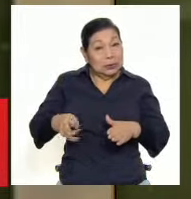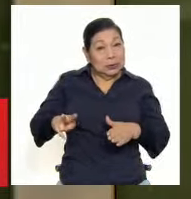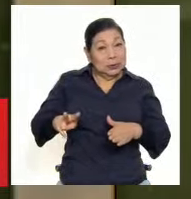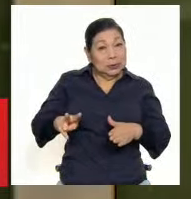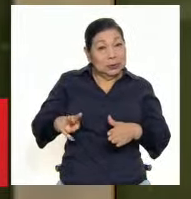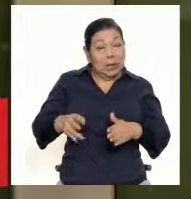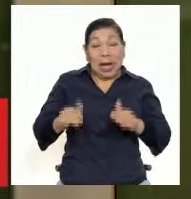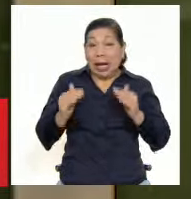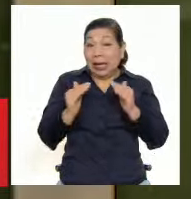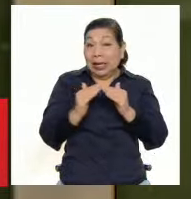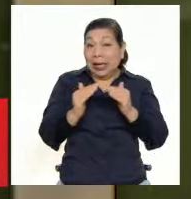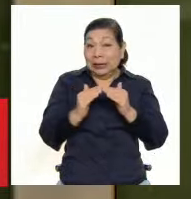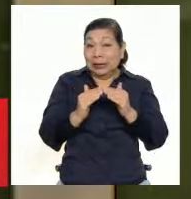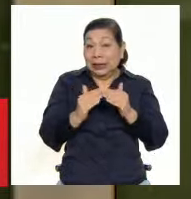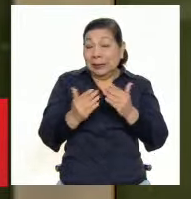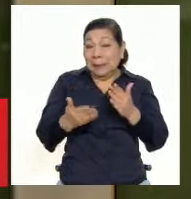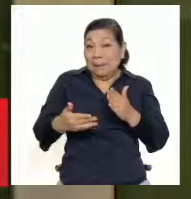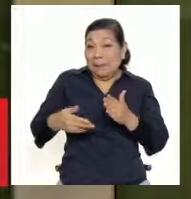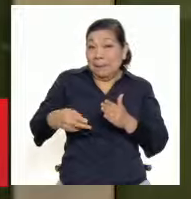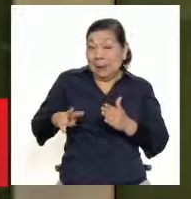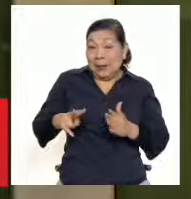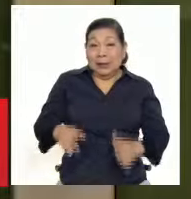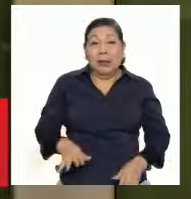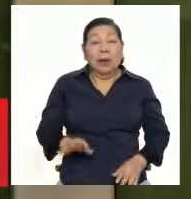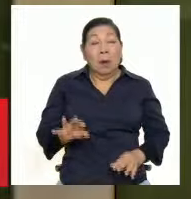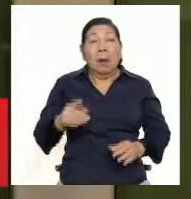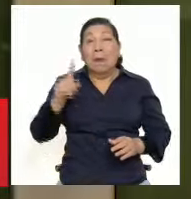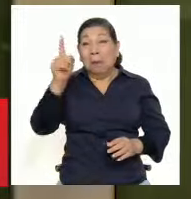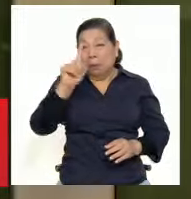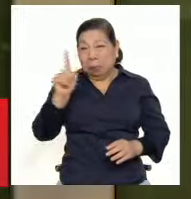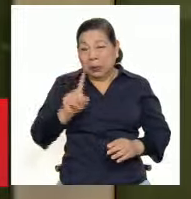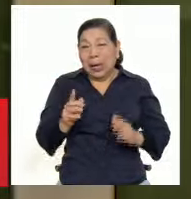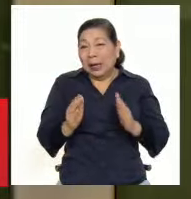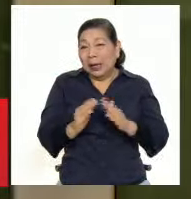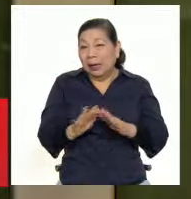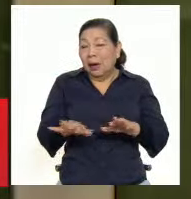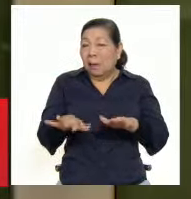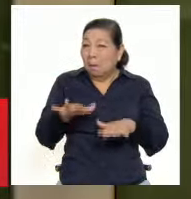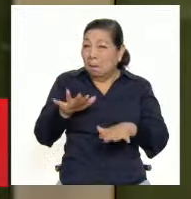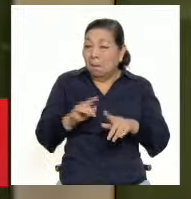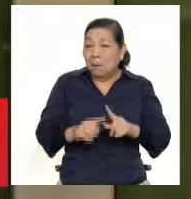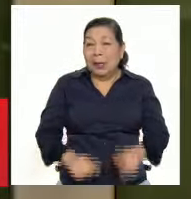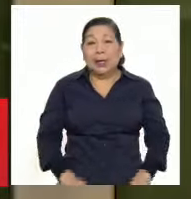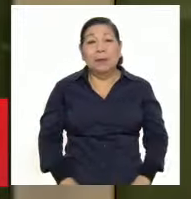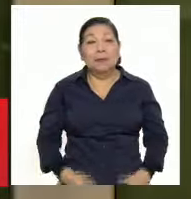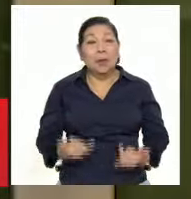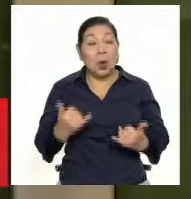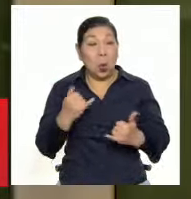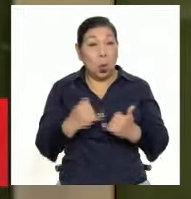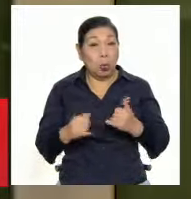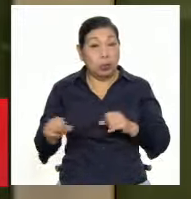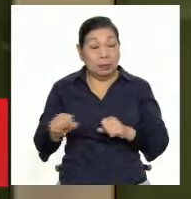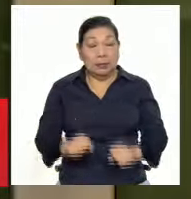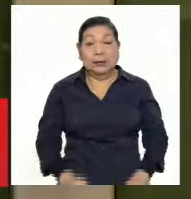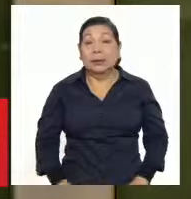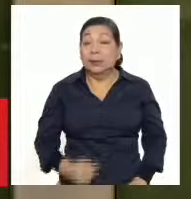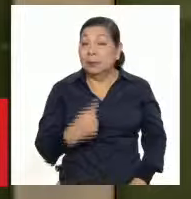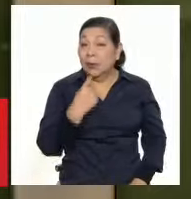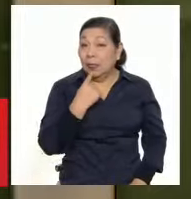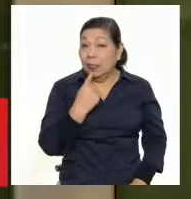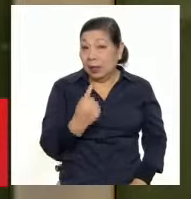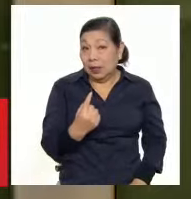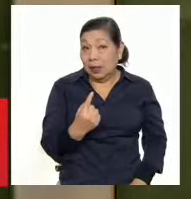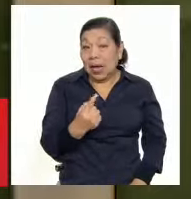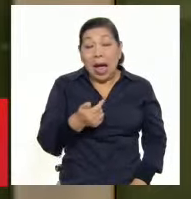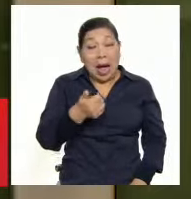daño en las viviendas que ya estaban dañadas, ¿no? De manera moderada. Y la última réplica que hemos reportado ha